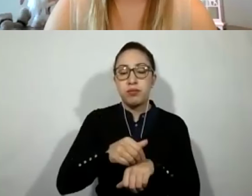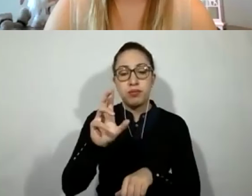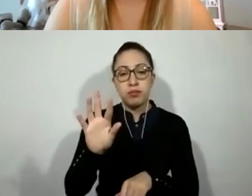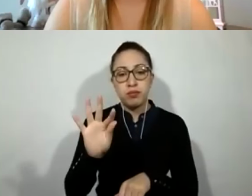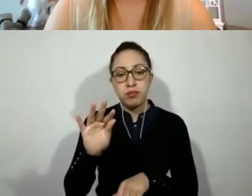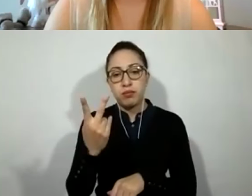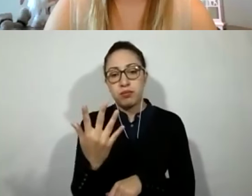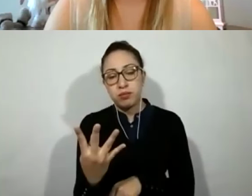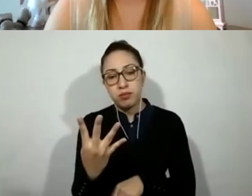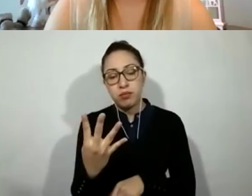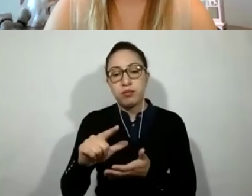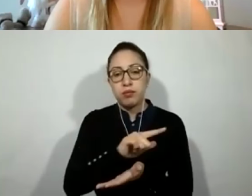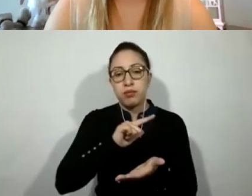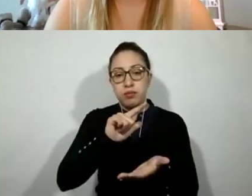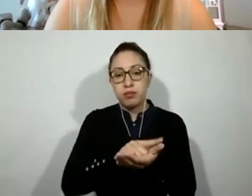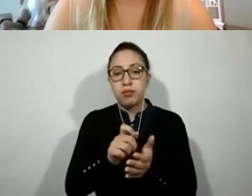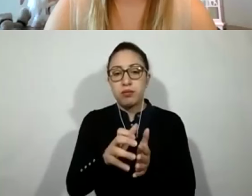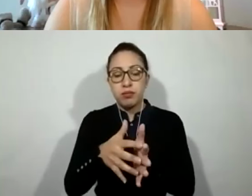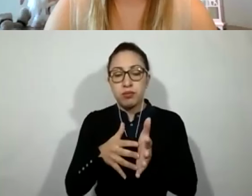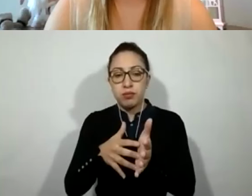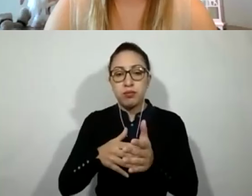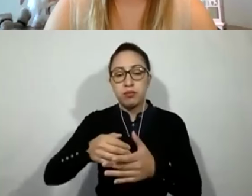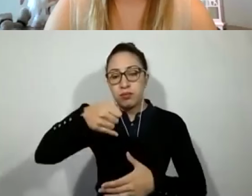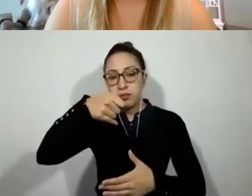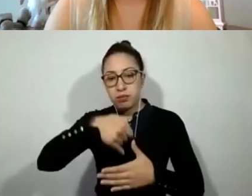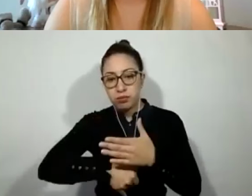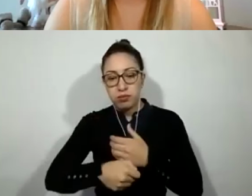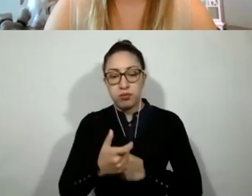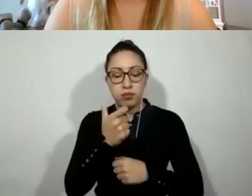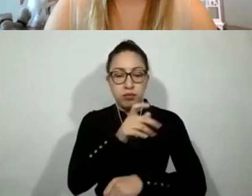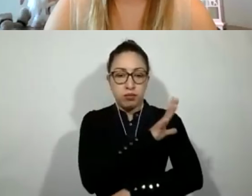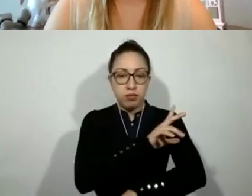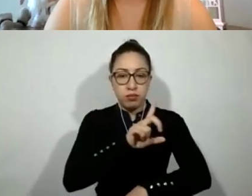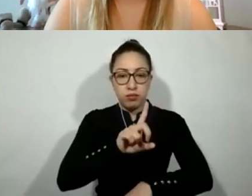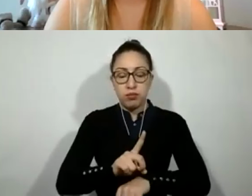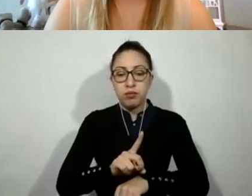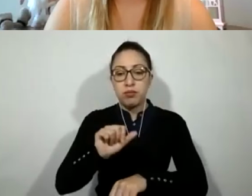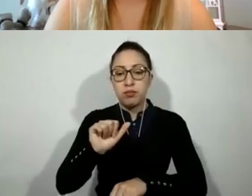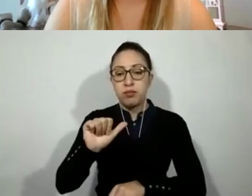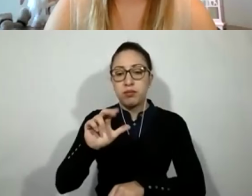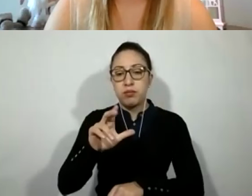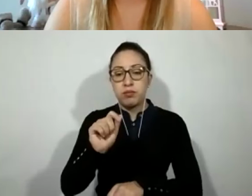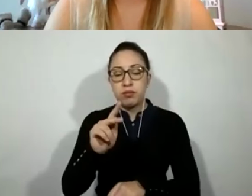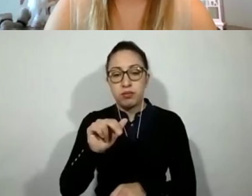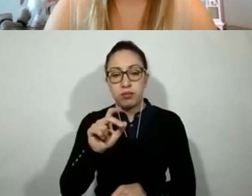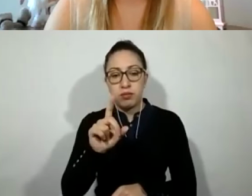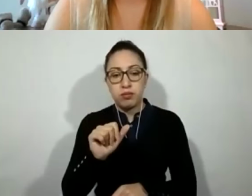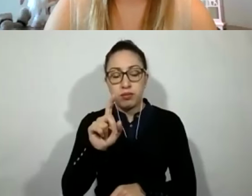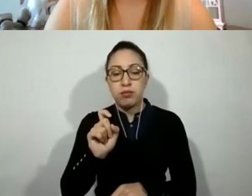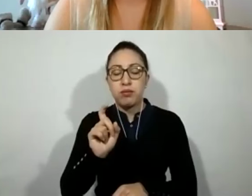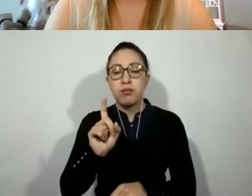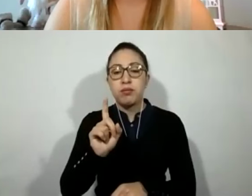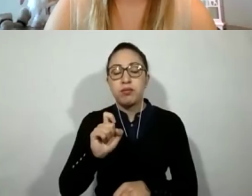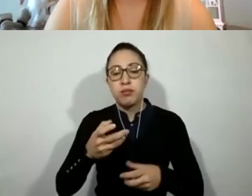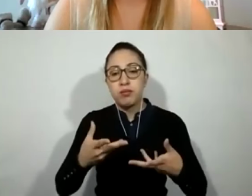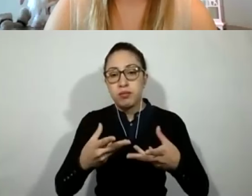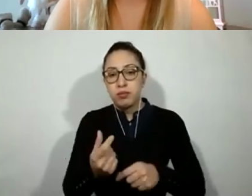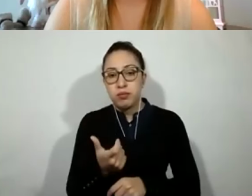la Ley de Austeridad, Transparencia en Remuneraciones, Prestaciones y Ejercicio de Recursos,